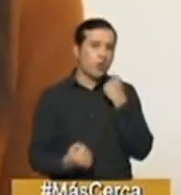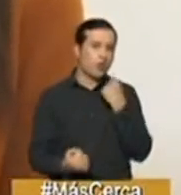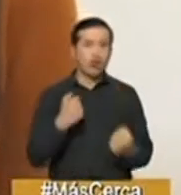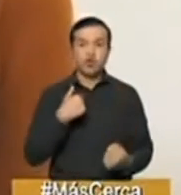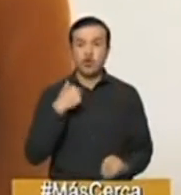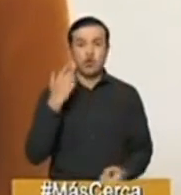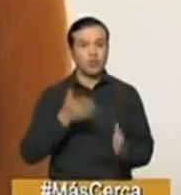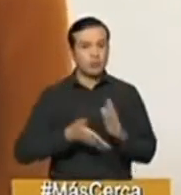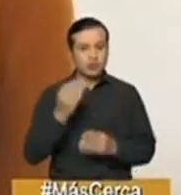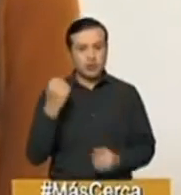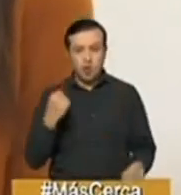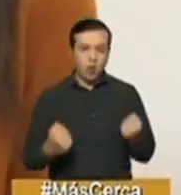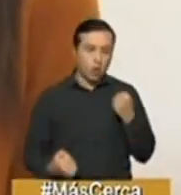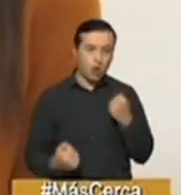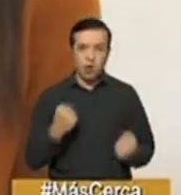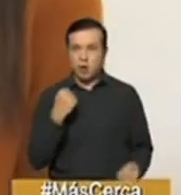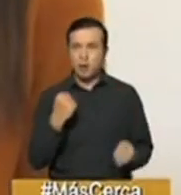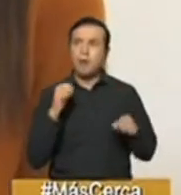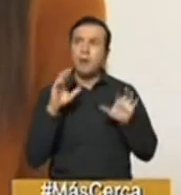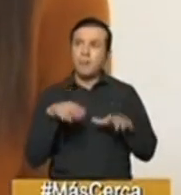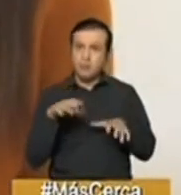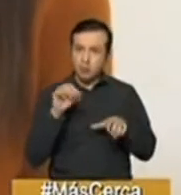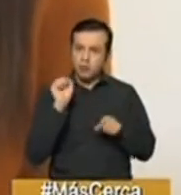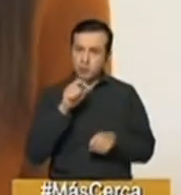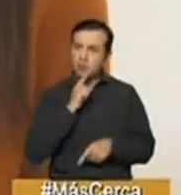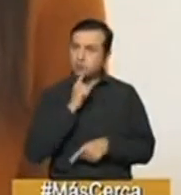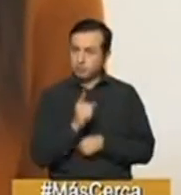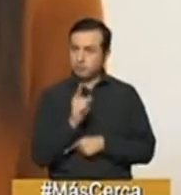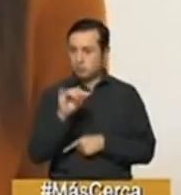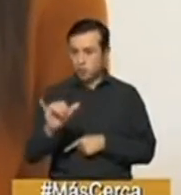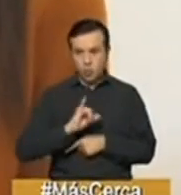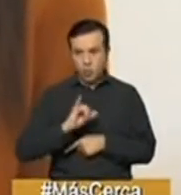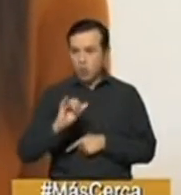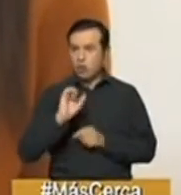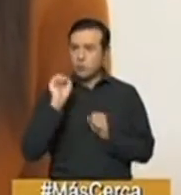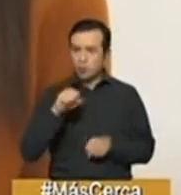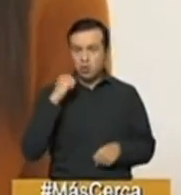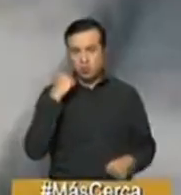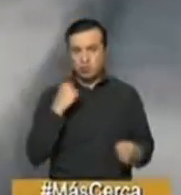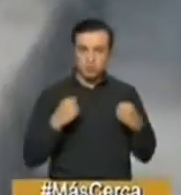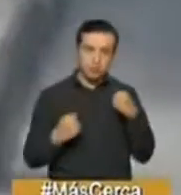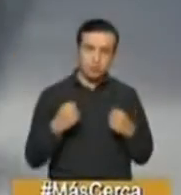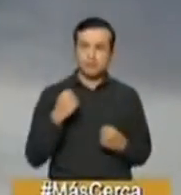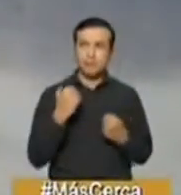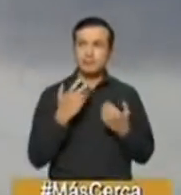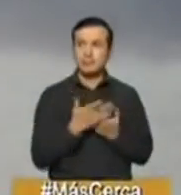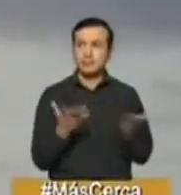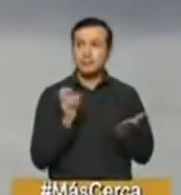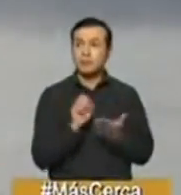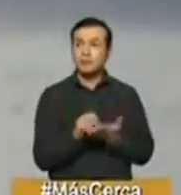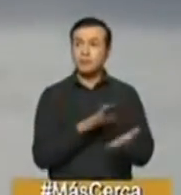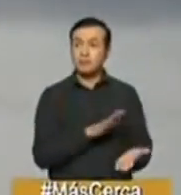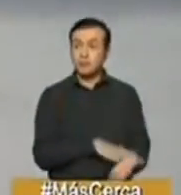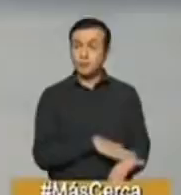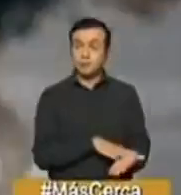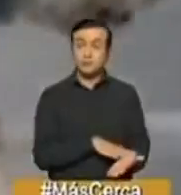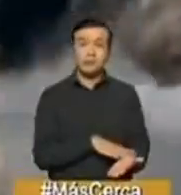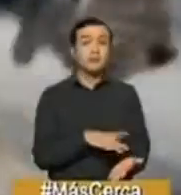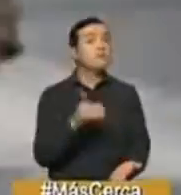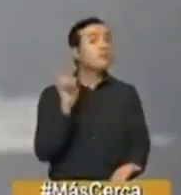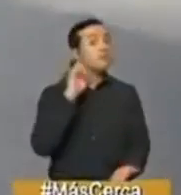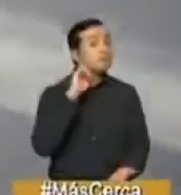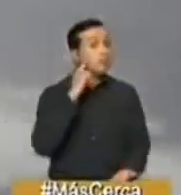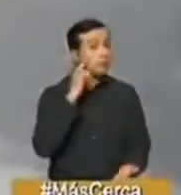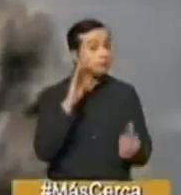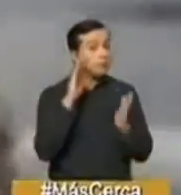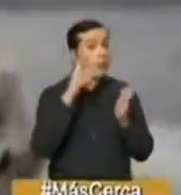a correr, a mí me gusta salir a trotar, tener un perrito que sea también acorde a mis necesidades. Con este proyecto para las orejas se